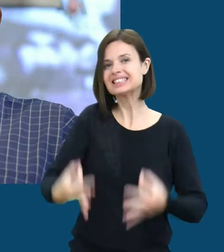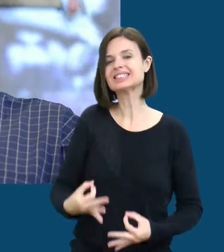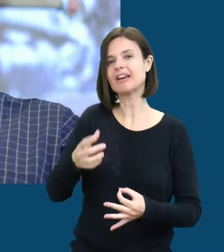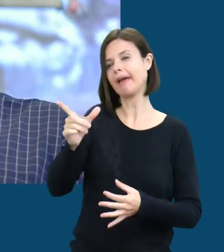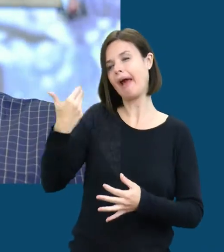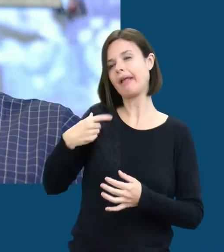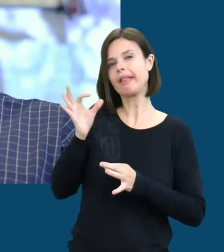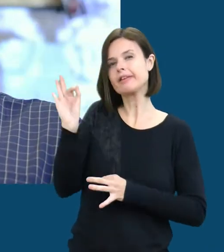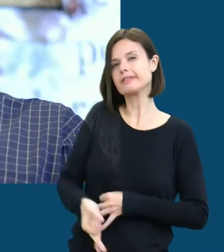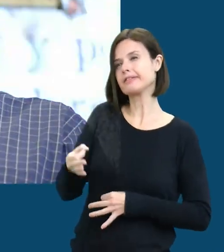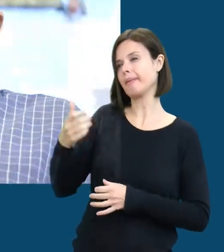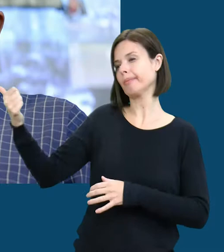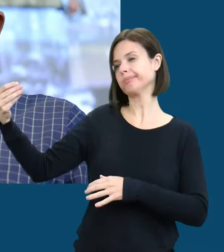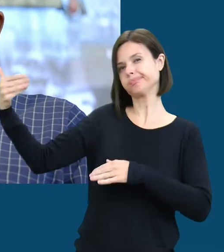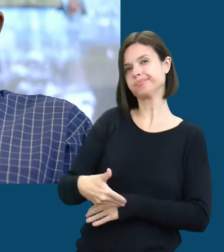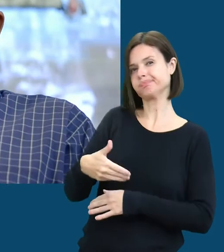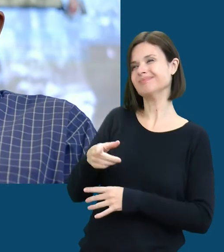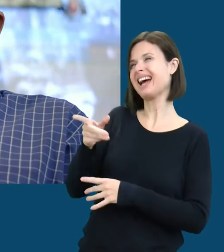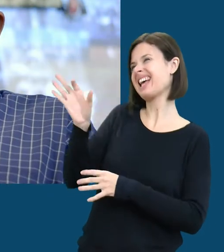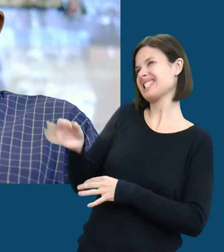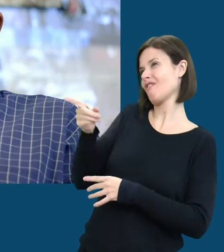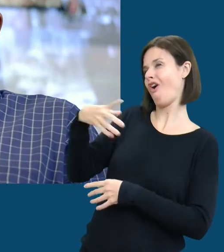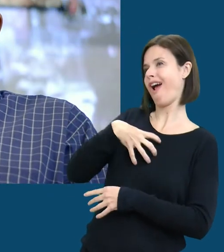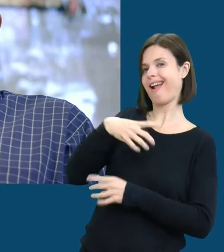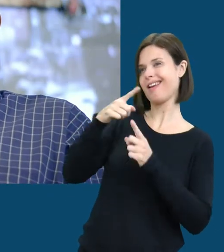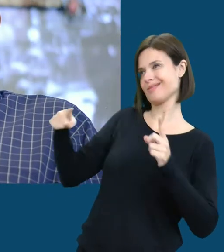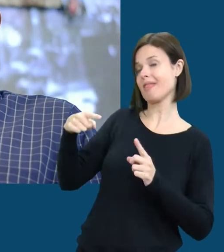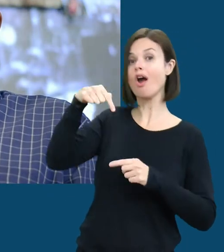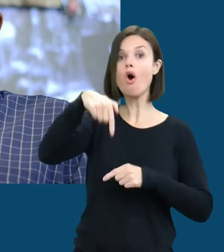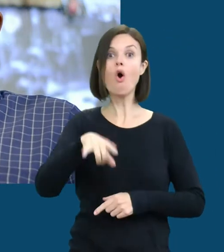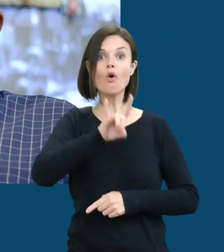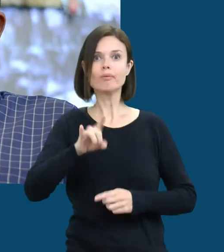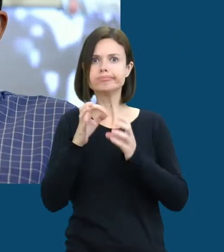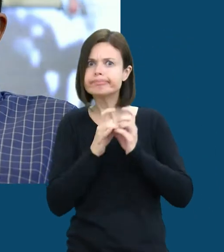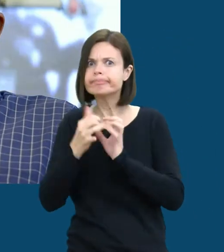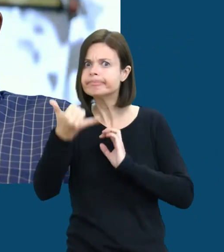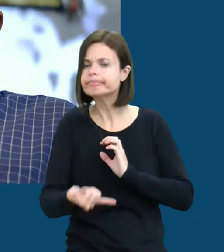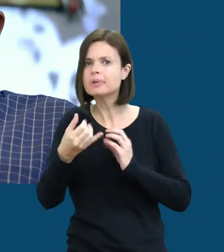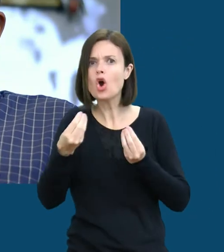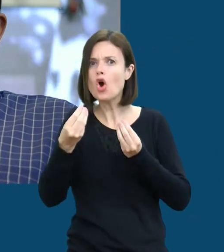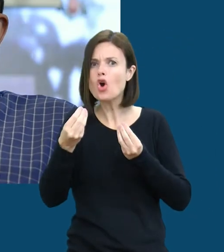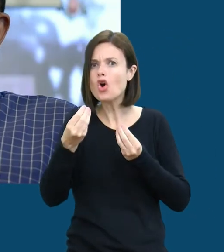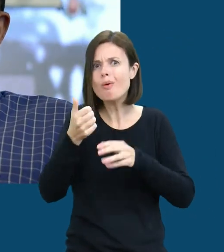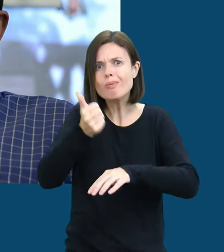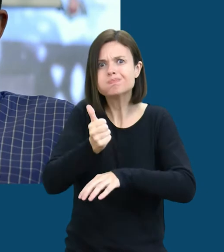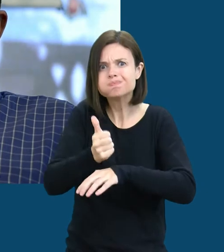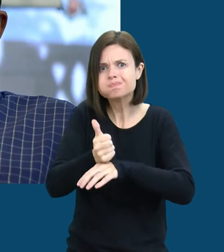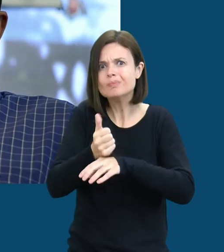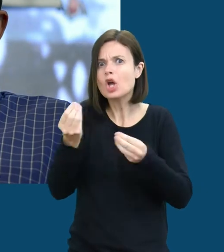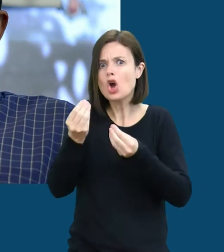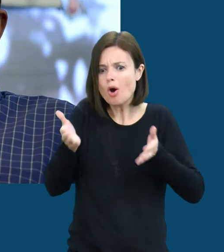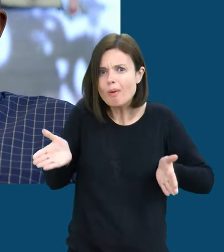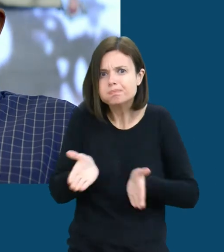si llegaste a la universidad sos clase media. Hoy la universidad se encuentra en este debate, ¿no? ¿Cómo seguir siendo y cómo potenciar ser